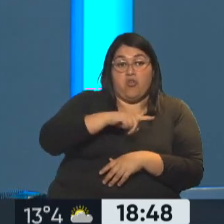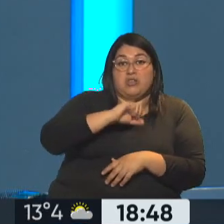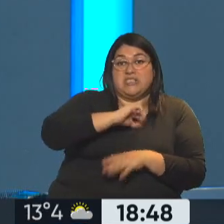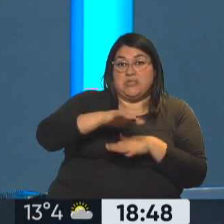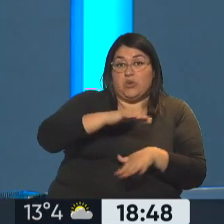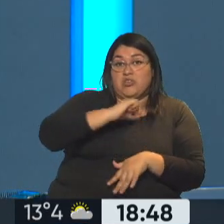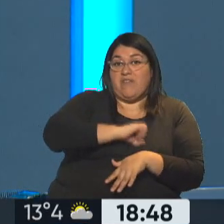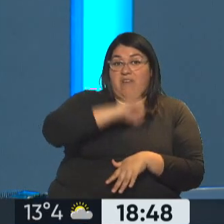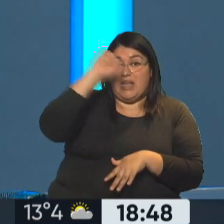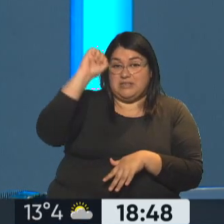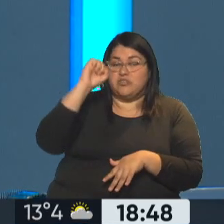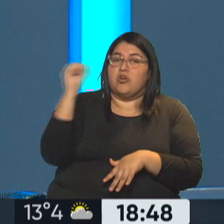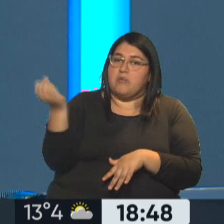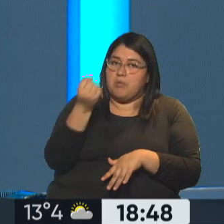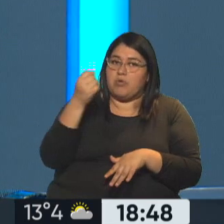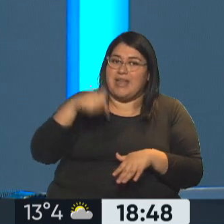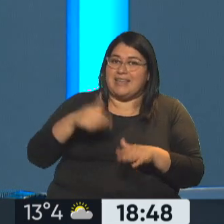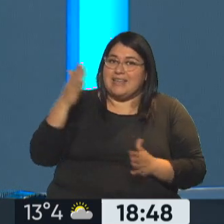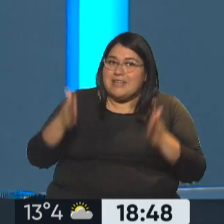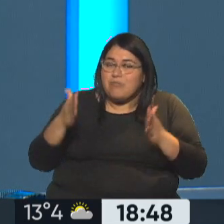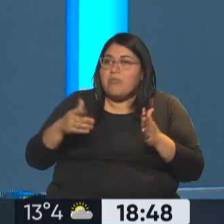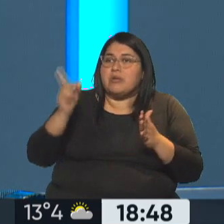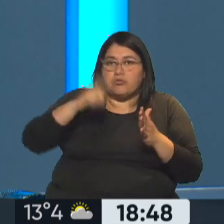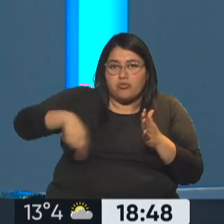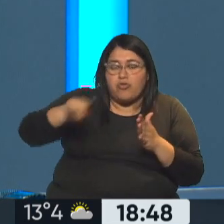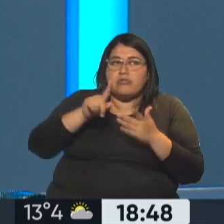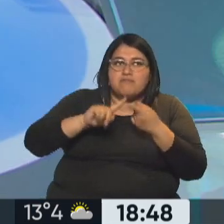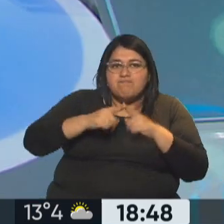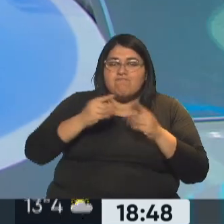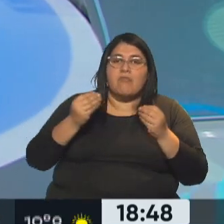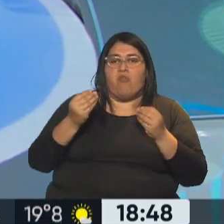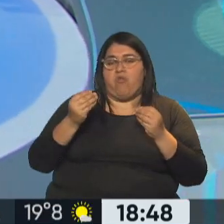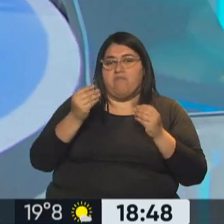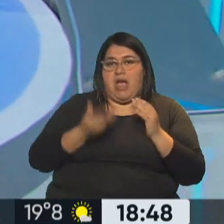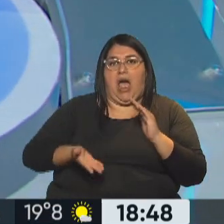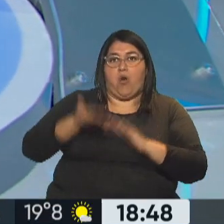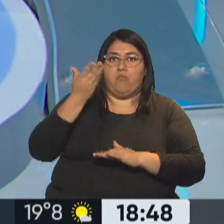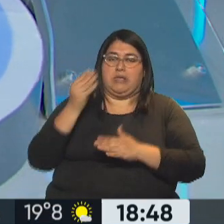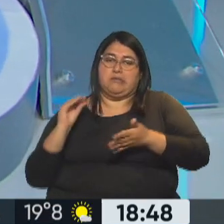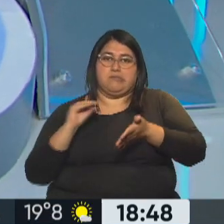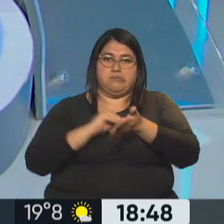teniendo, está bien que en el medio hayan contemplado estos aumentos. Perfecto. Luciana, muchísimas gracias. Gracias a ustedes. Luciana